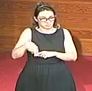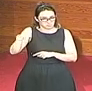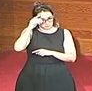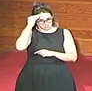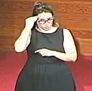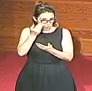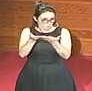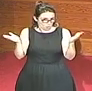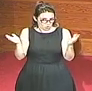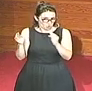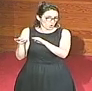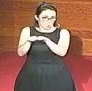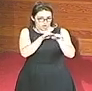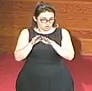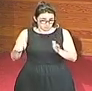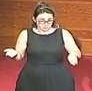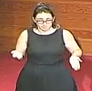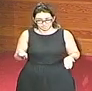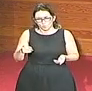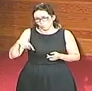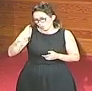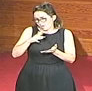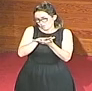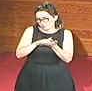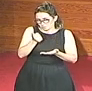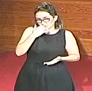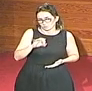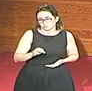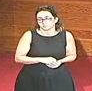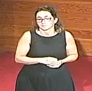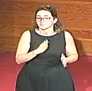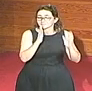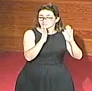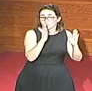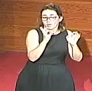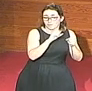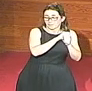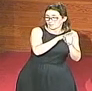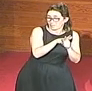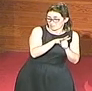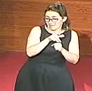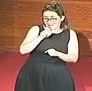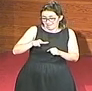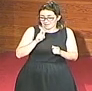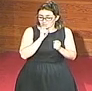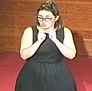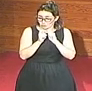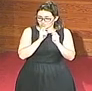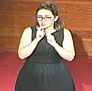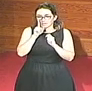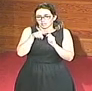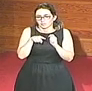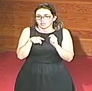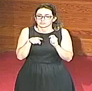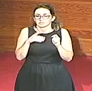queréis, hablamos más de esto. Pero durante la pandemia, los periodistas también han sido asimilados a las autoridades, porque